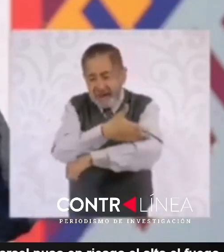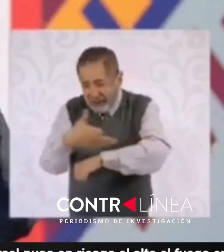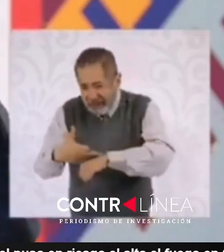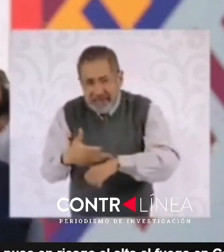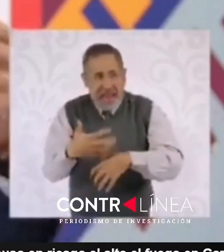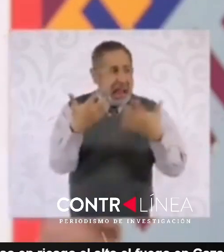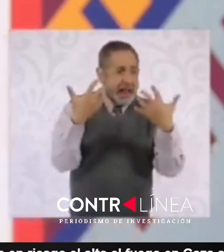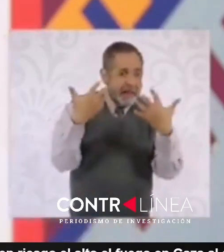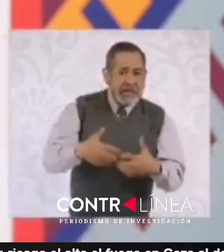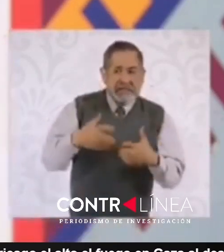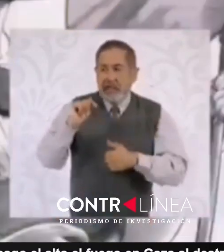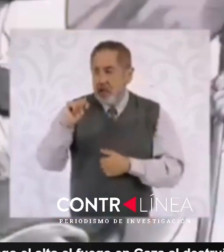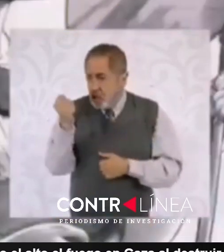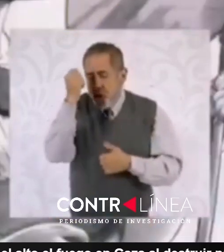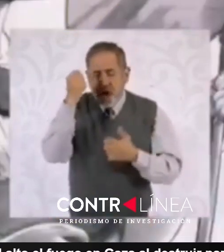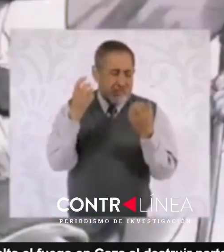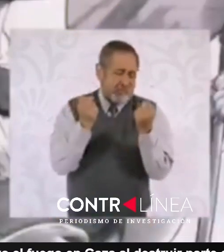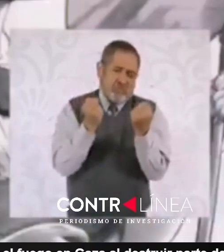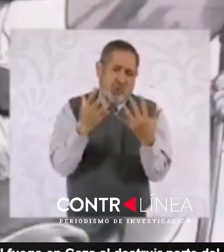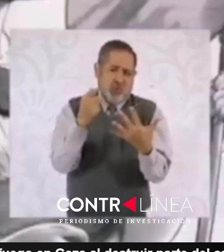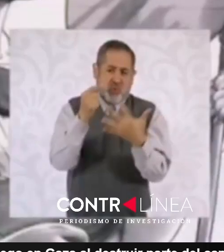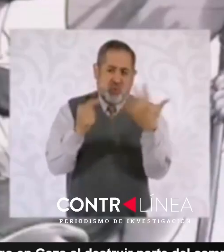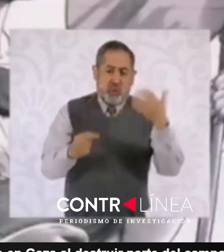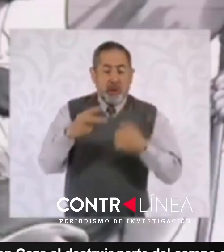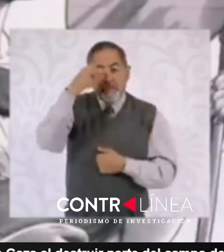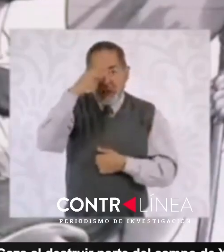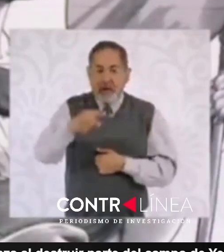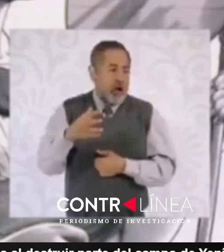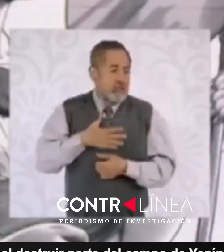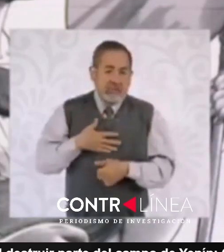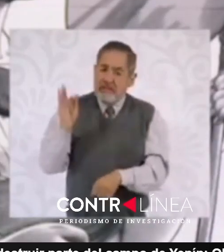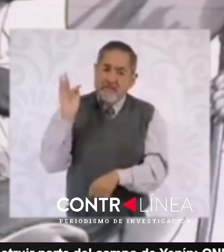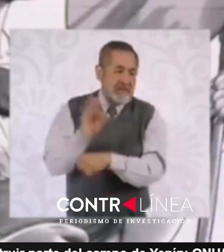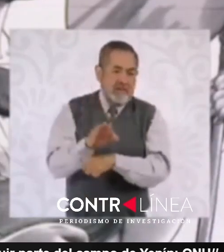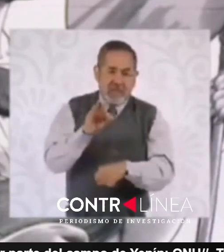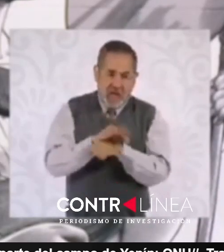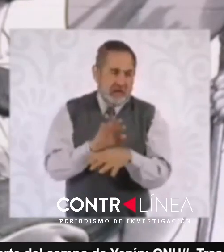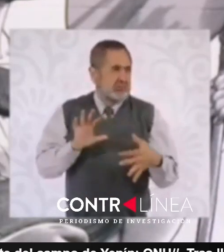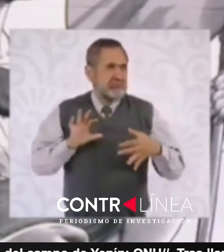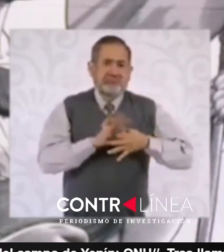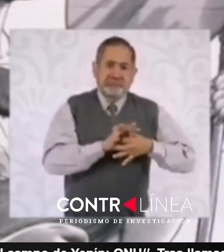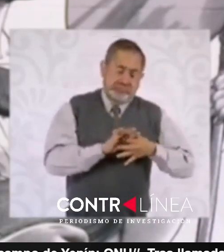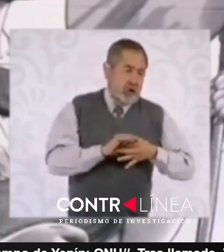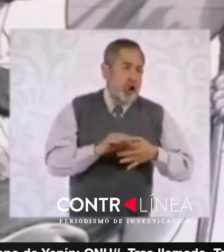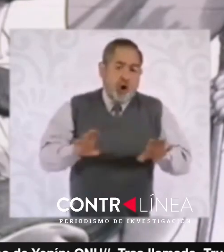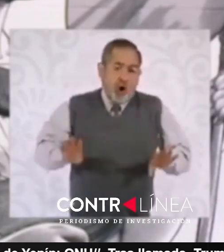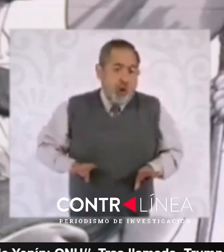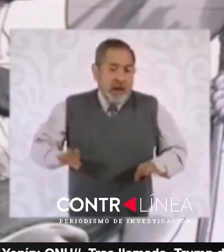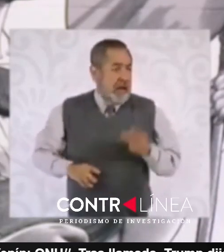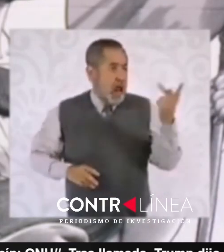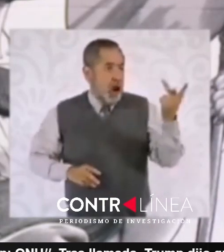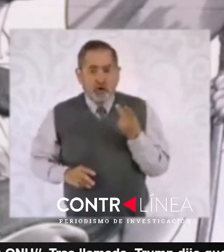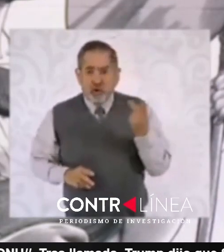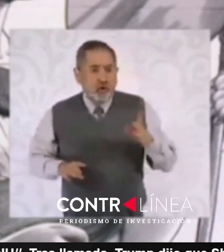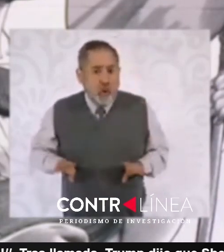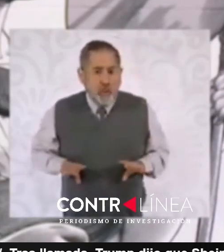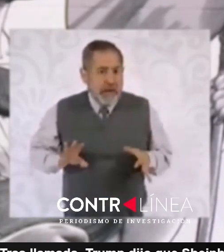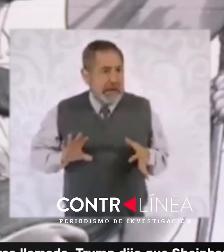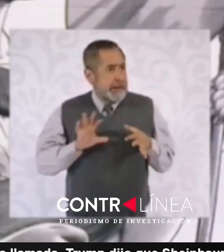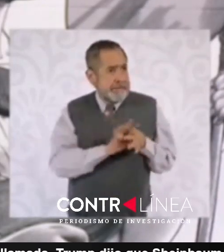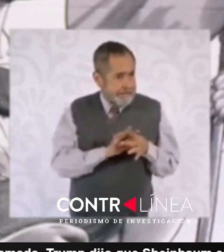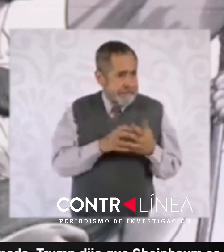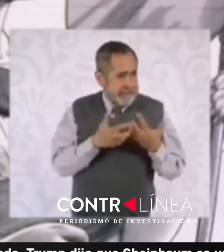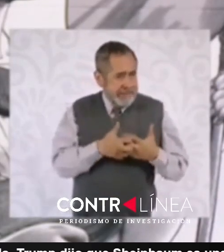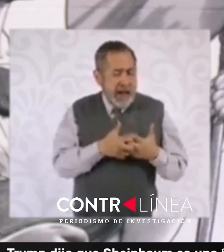empresas, tecnología. Pues México va a defender esa integración porque es lo que más nos conviene a los dos países. Y